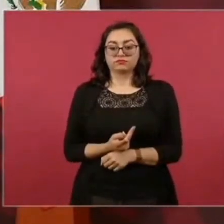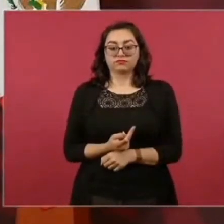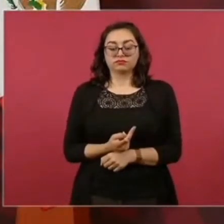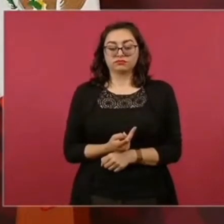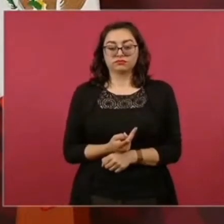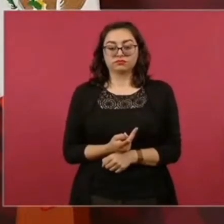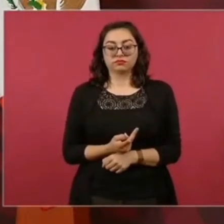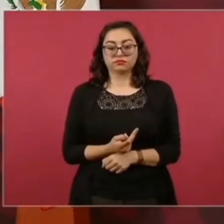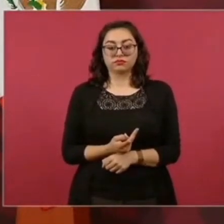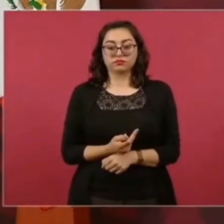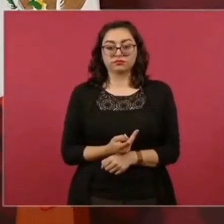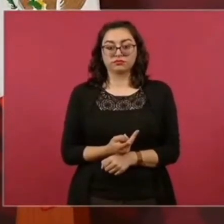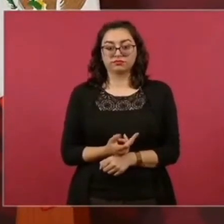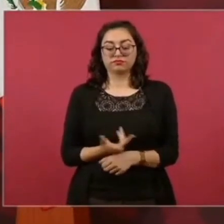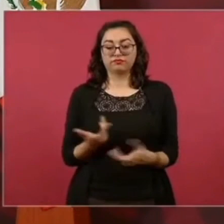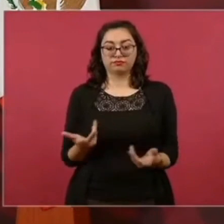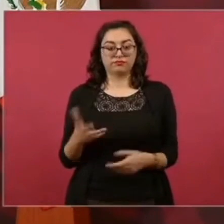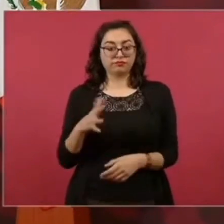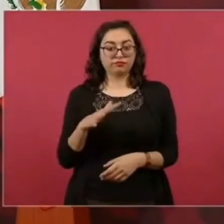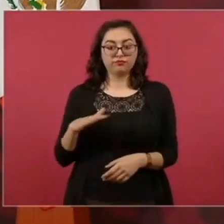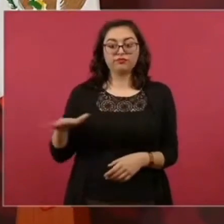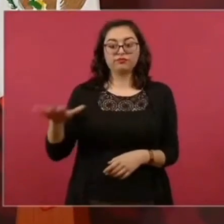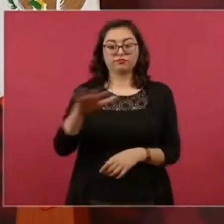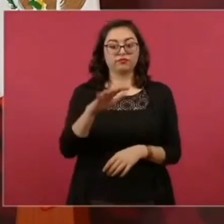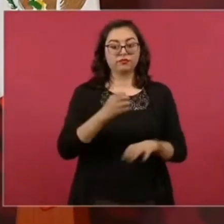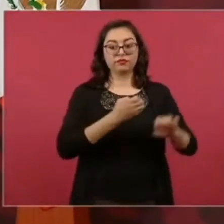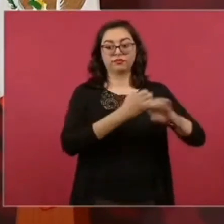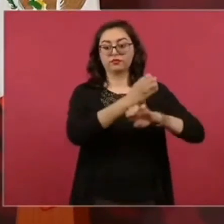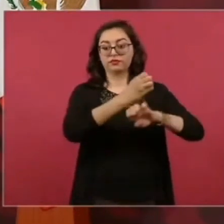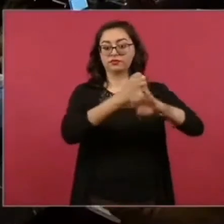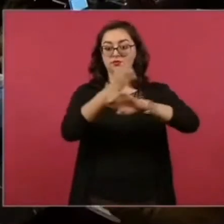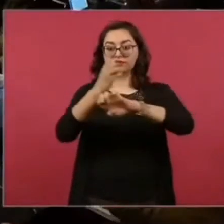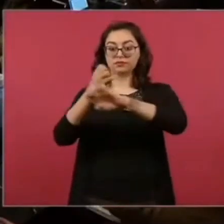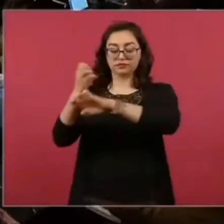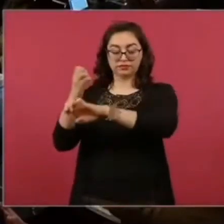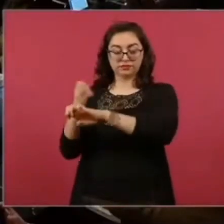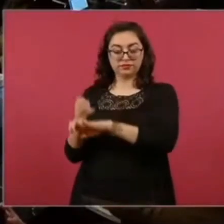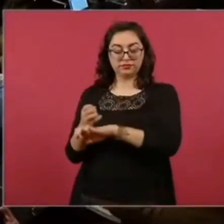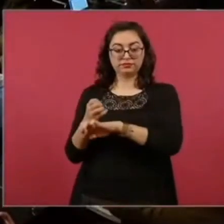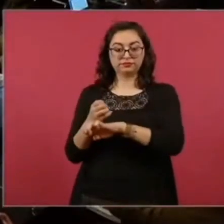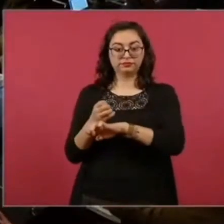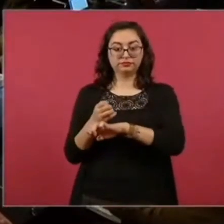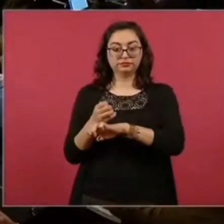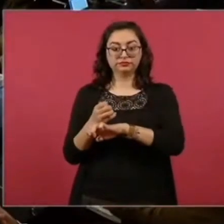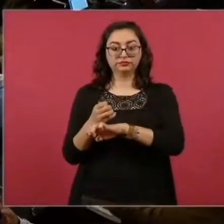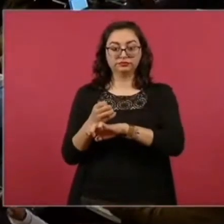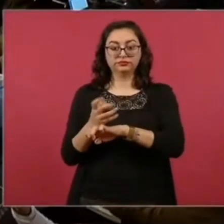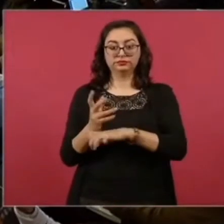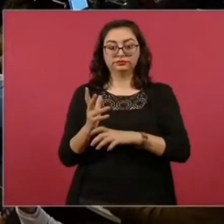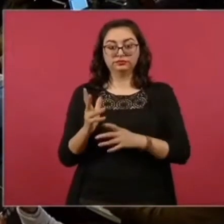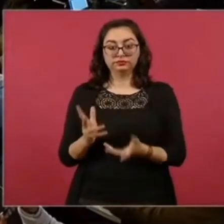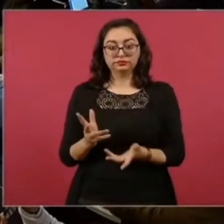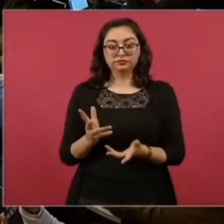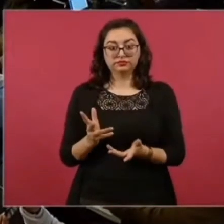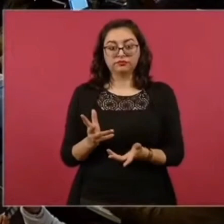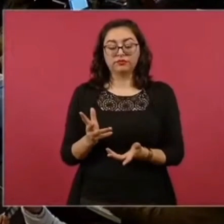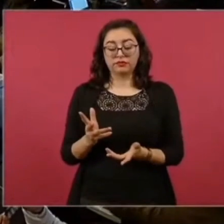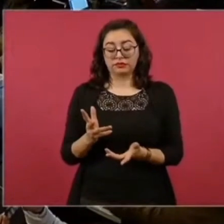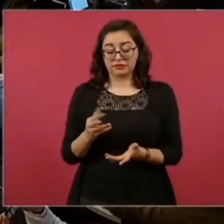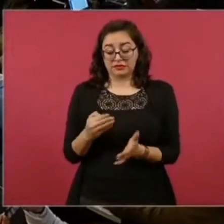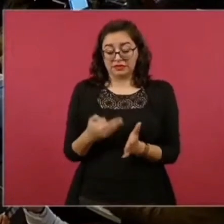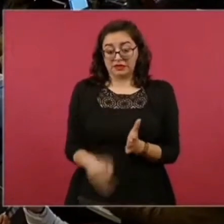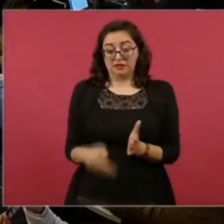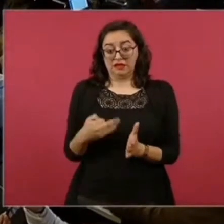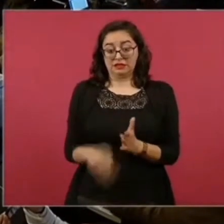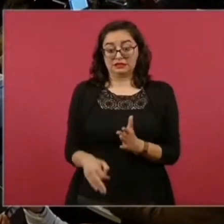viven o está por todavía falta el proceso en el Estado de México, pero va a